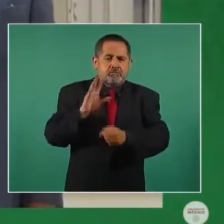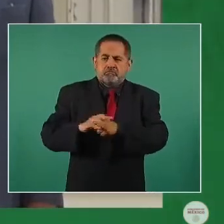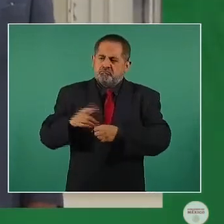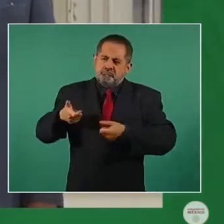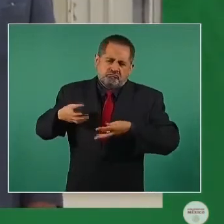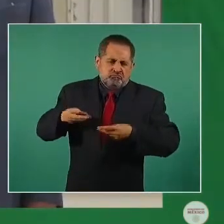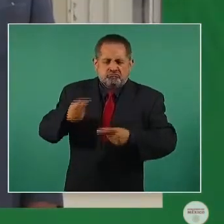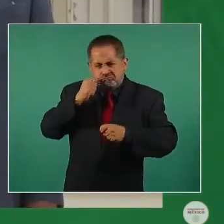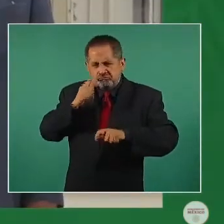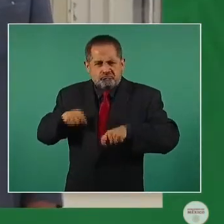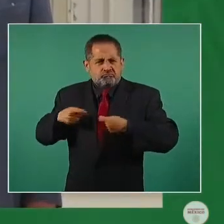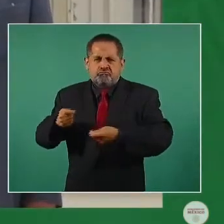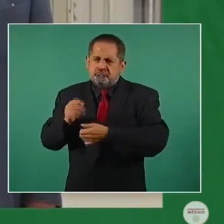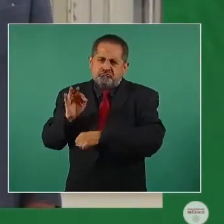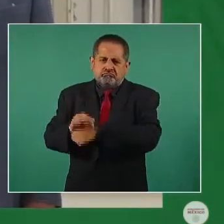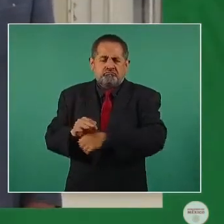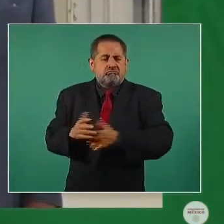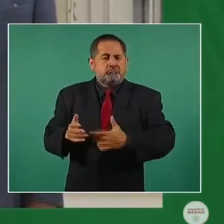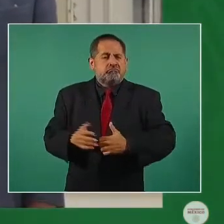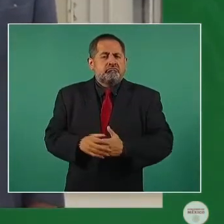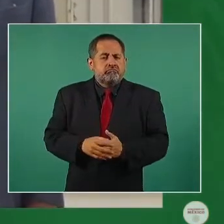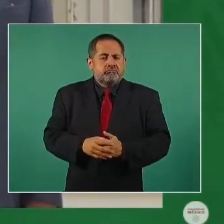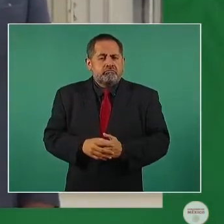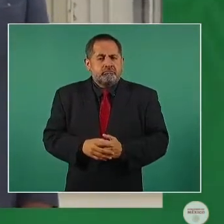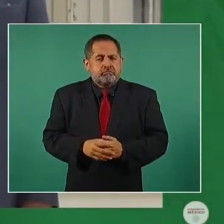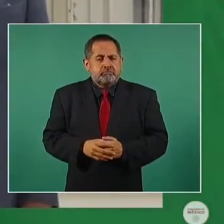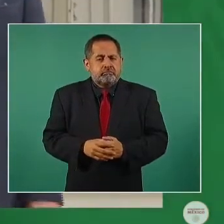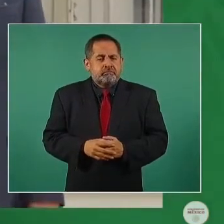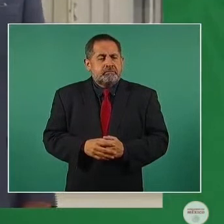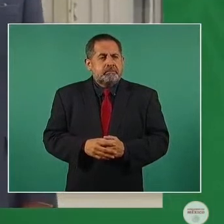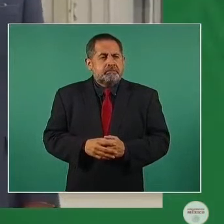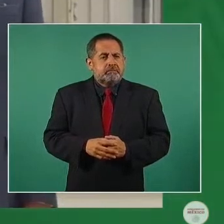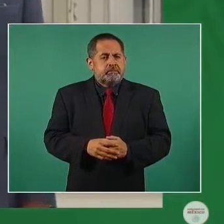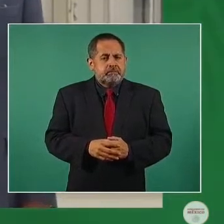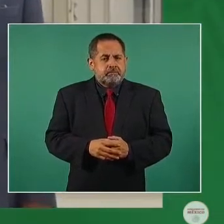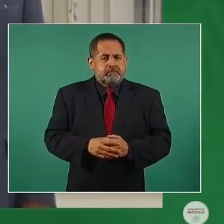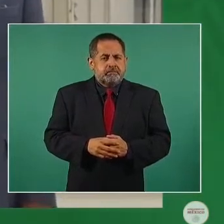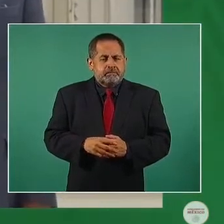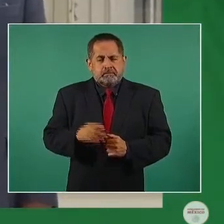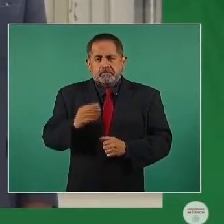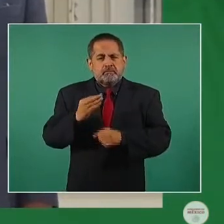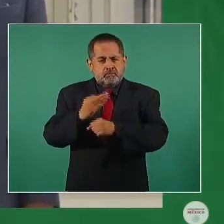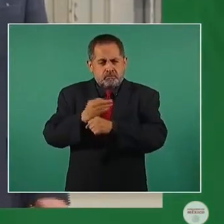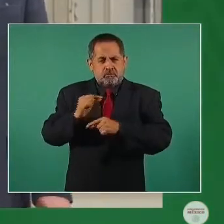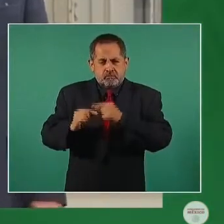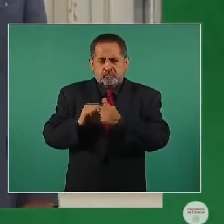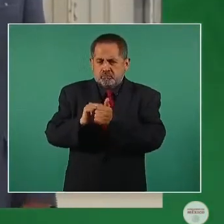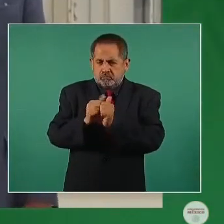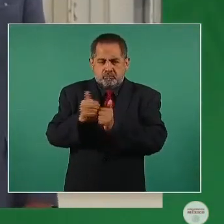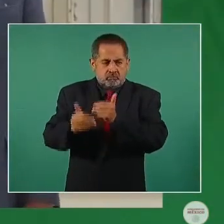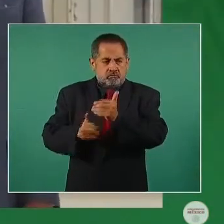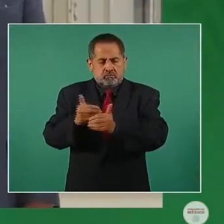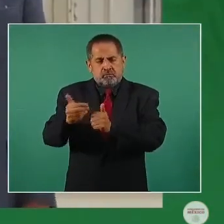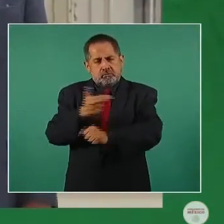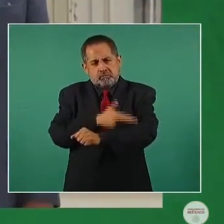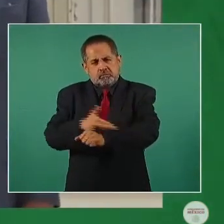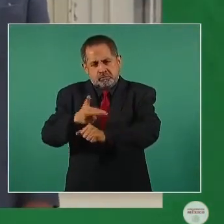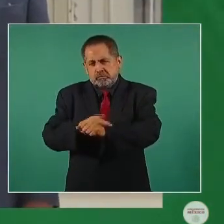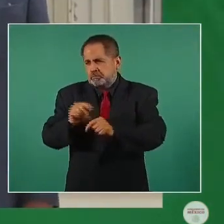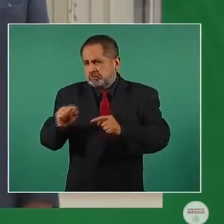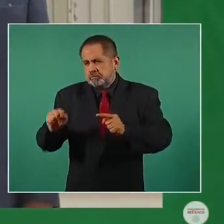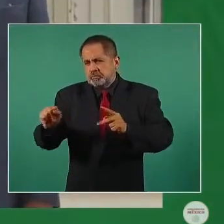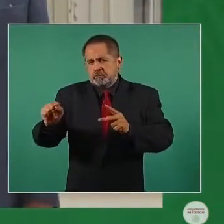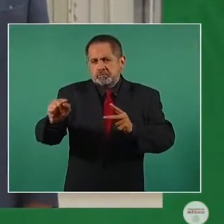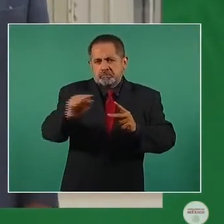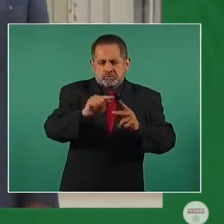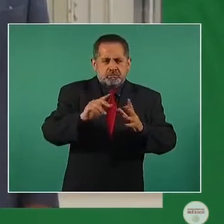extraordinaria. El modelo casa acompañó de manera propedéutica este regreso, de manera preparatoria.